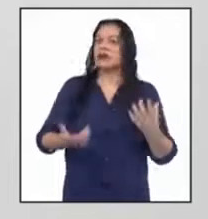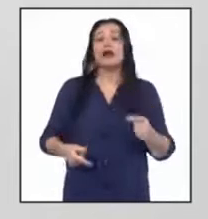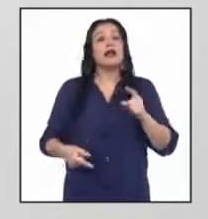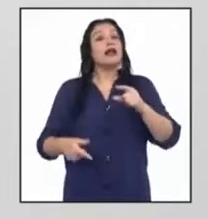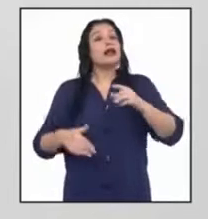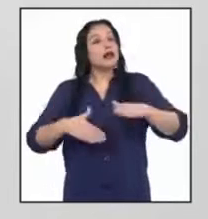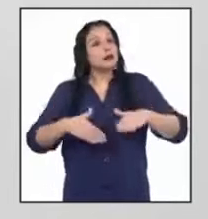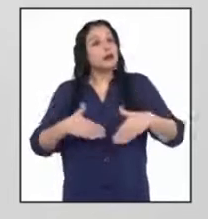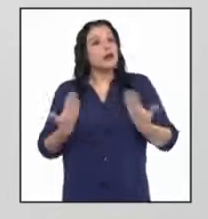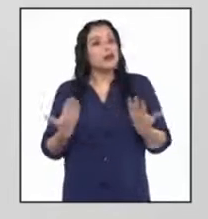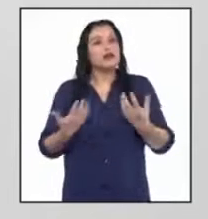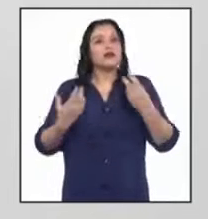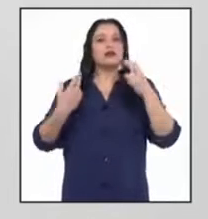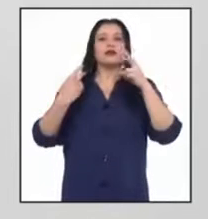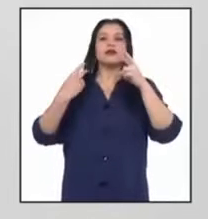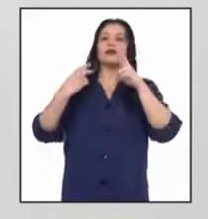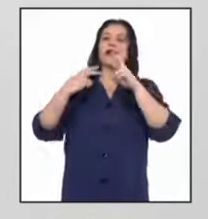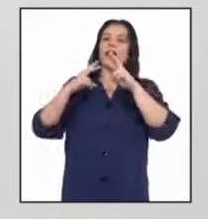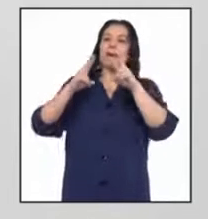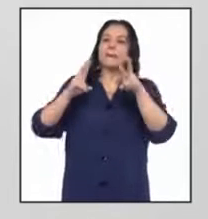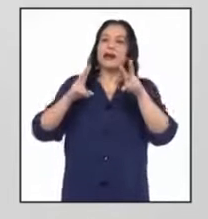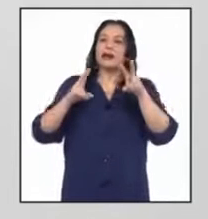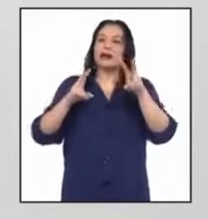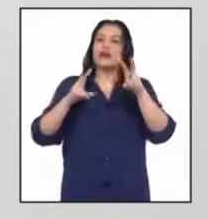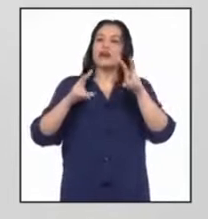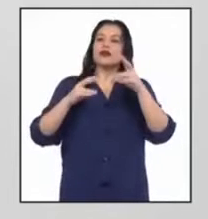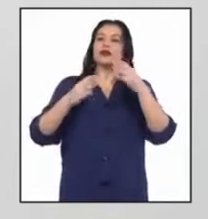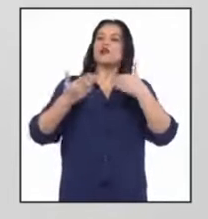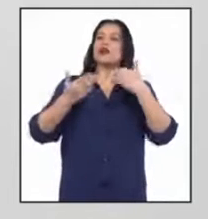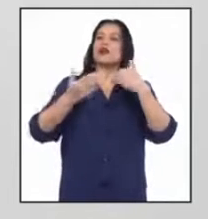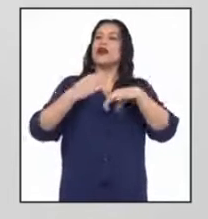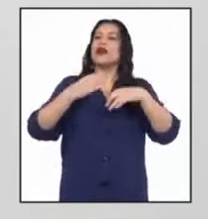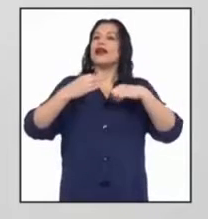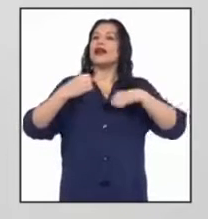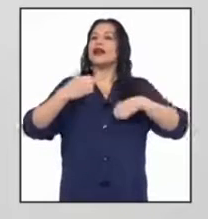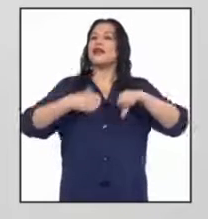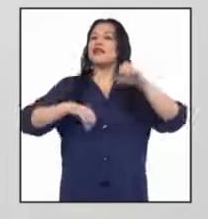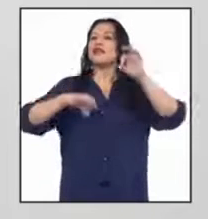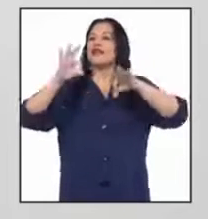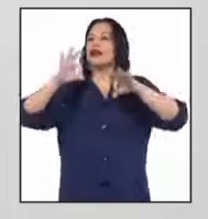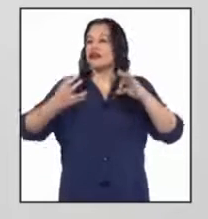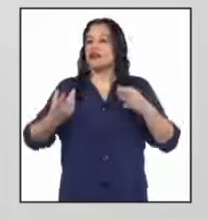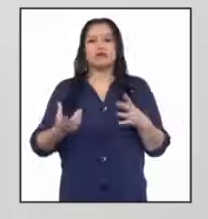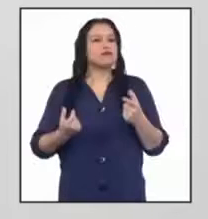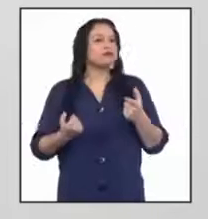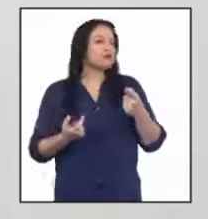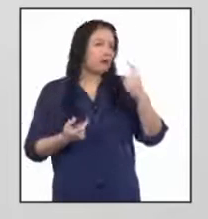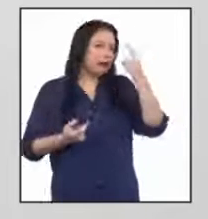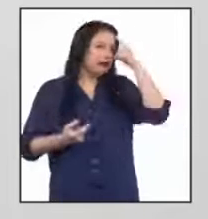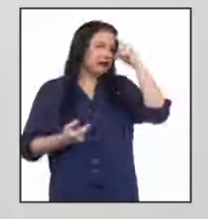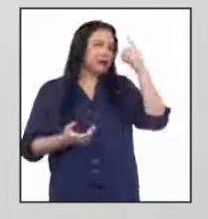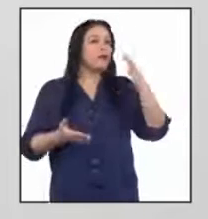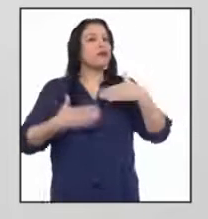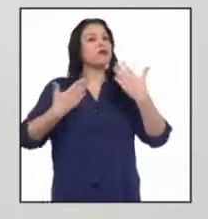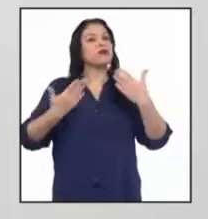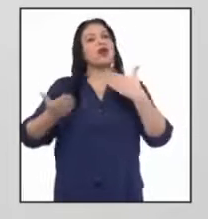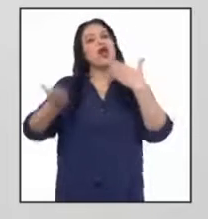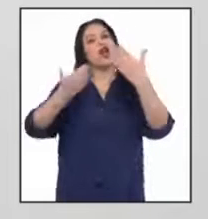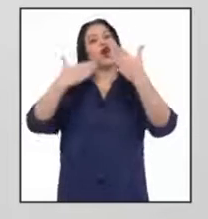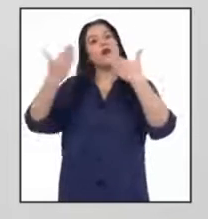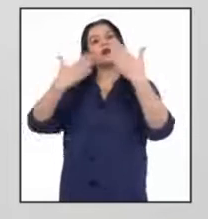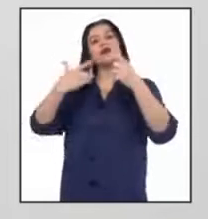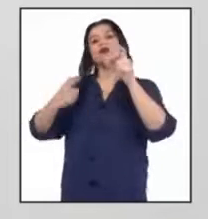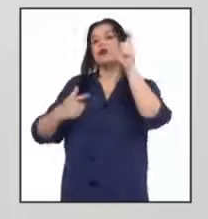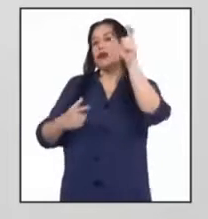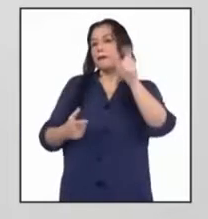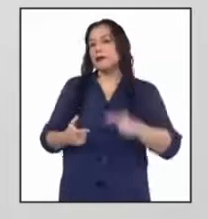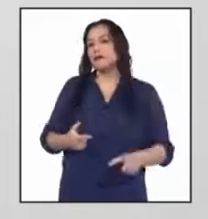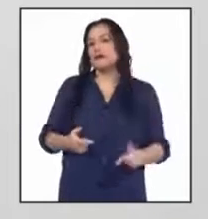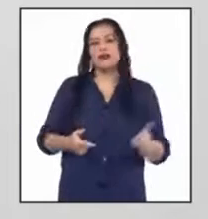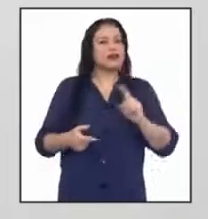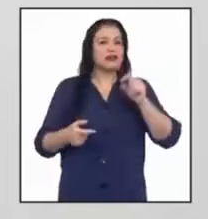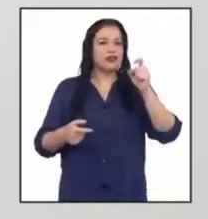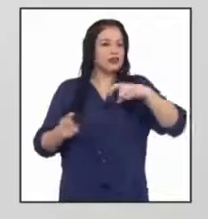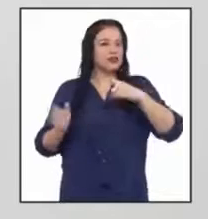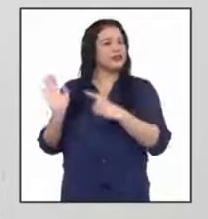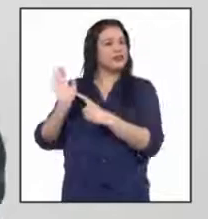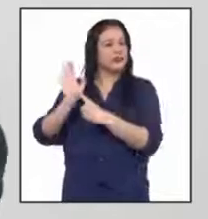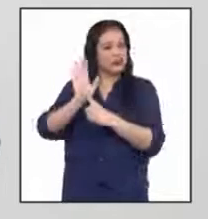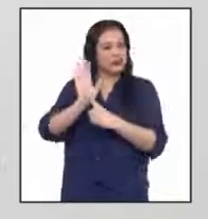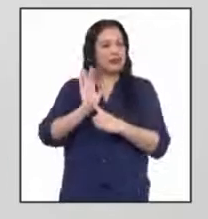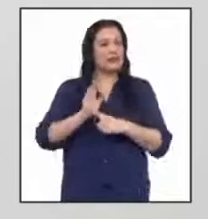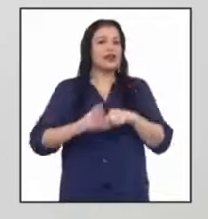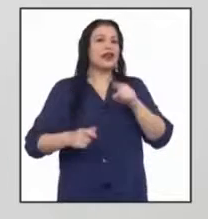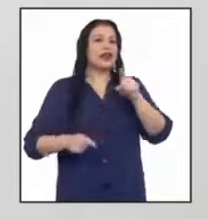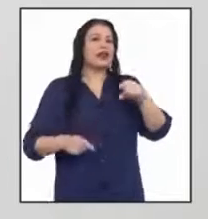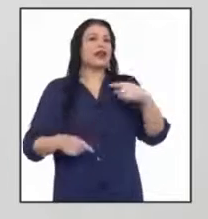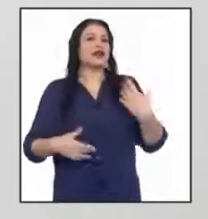pudiste apreciar un monólogo en el teatro. ¿Qué te parece si conversamos con alguien que no necesita presentación, ya